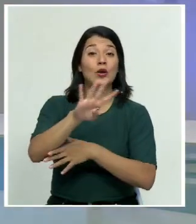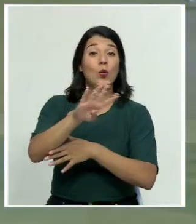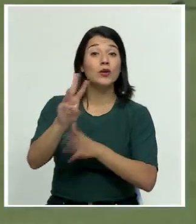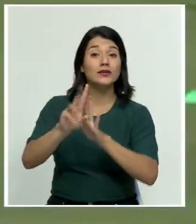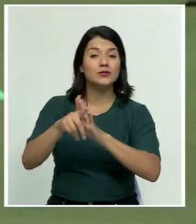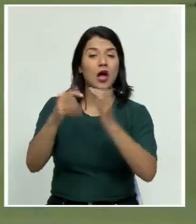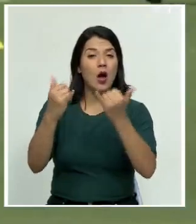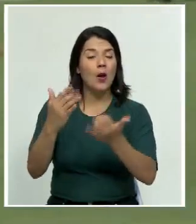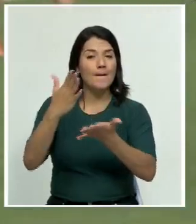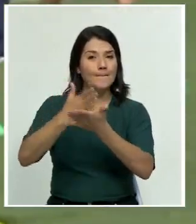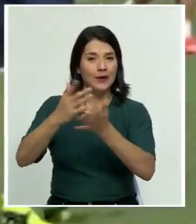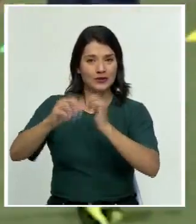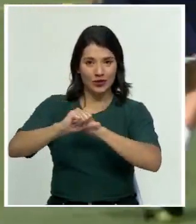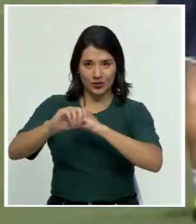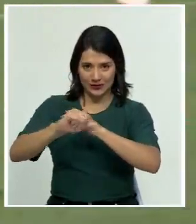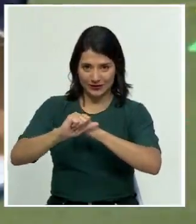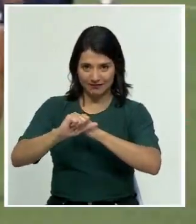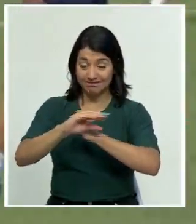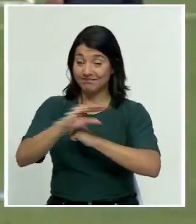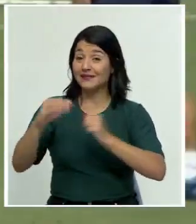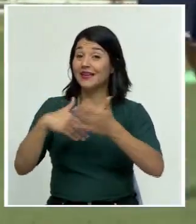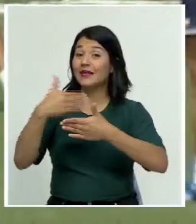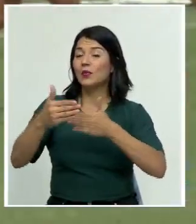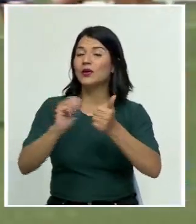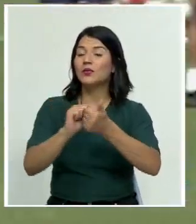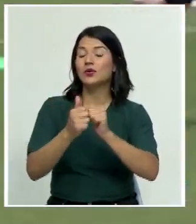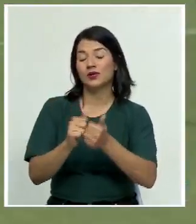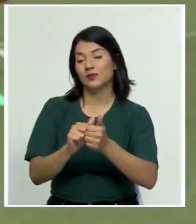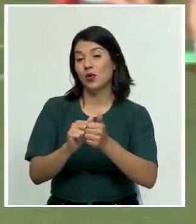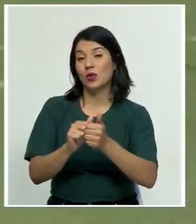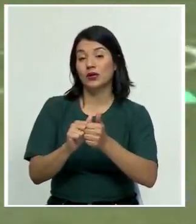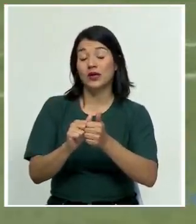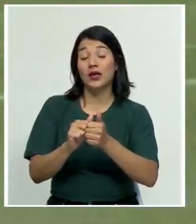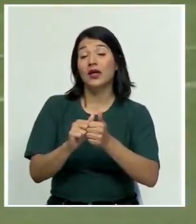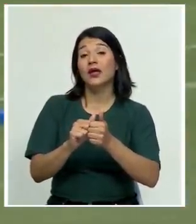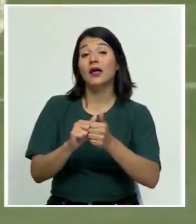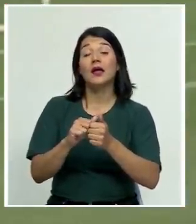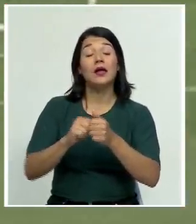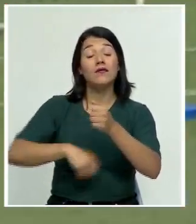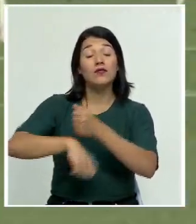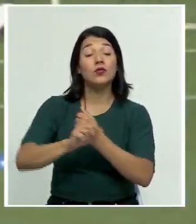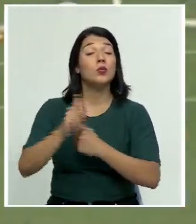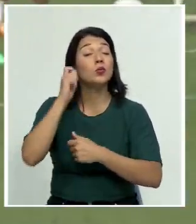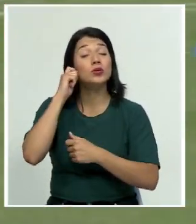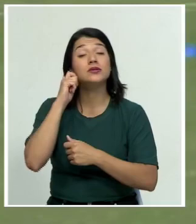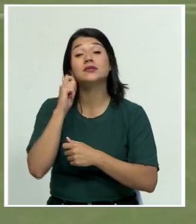7:46, vamos a una pausa comercial. Al regresar a los deportes, la sección mayor femenina inició